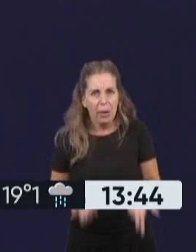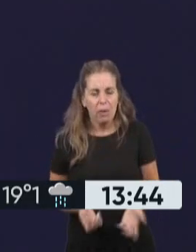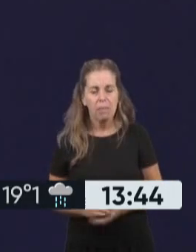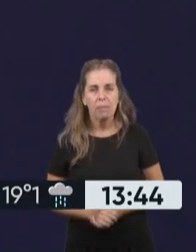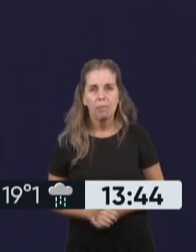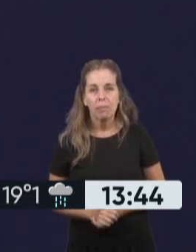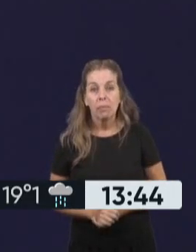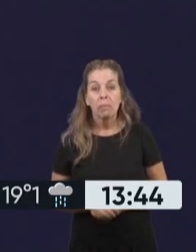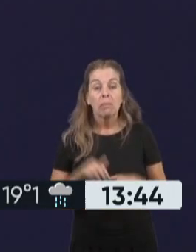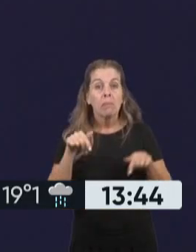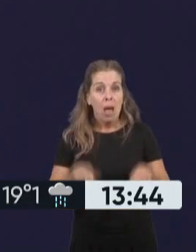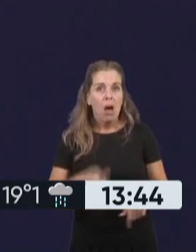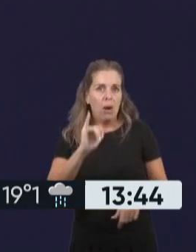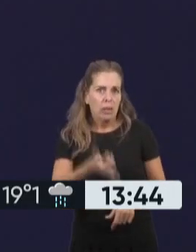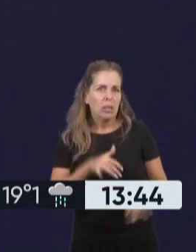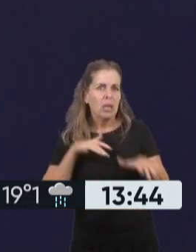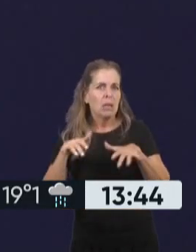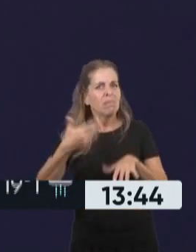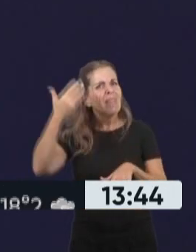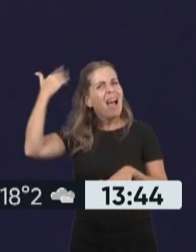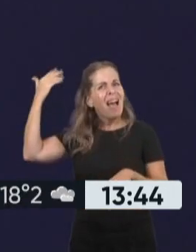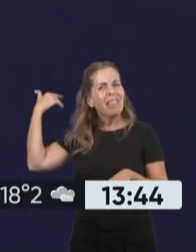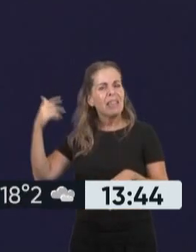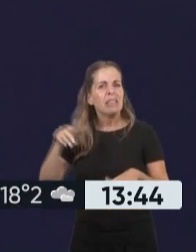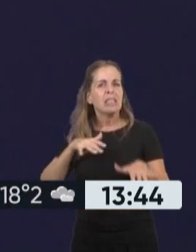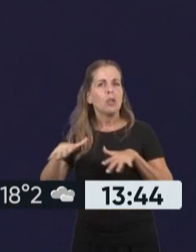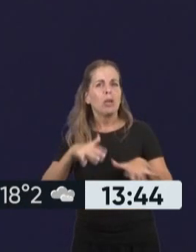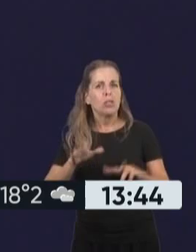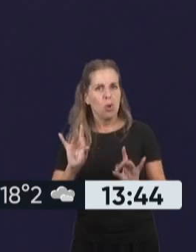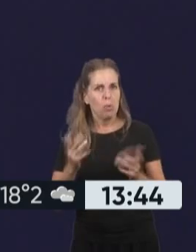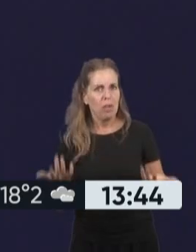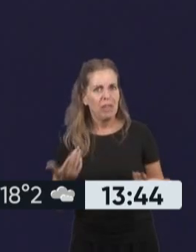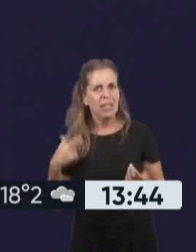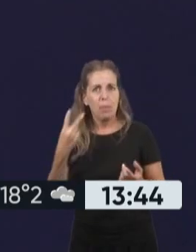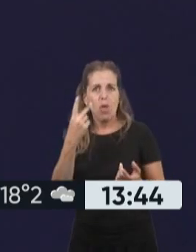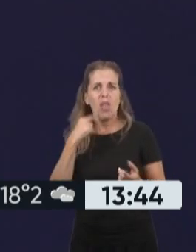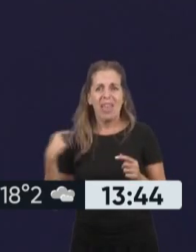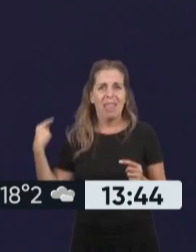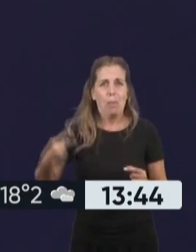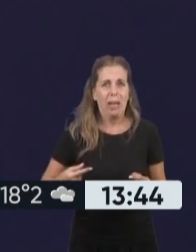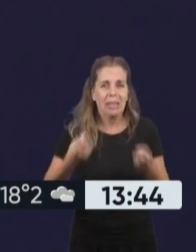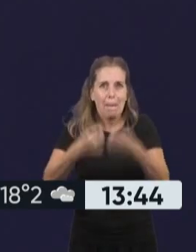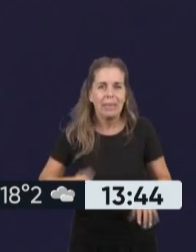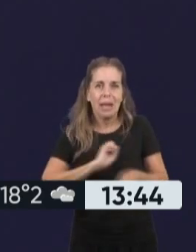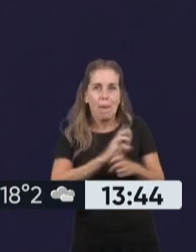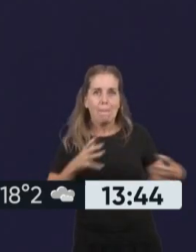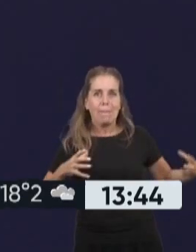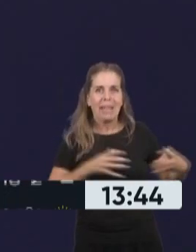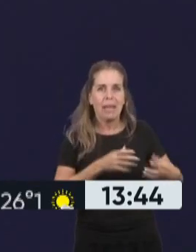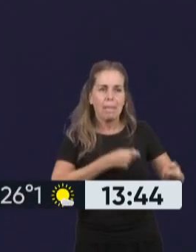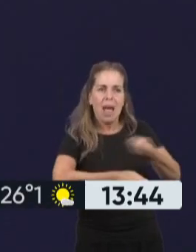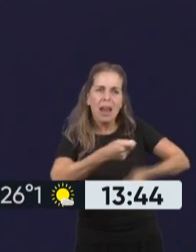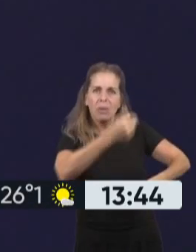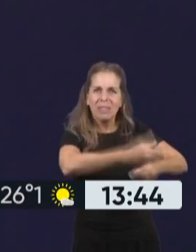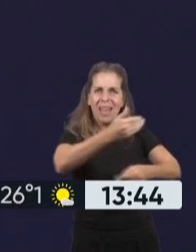eso que estábamos en una situación complicada, ¿no? Porque estábamos empezando a encerrarnos y porque los comerciantes empezaban a fundir, porque los